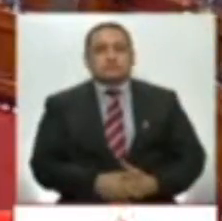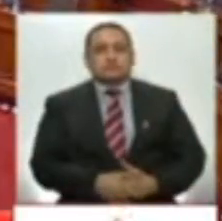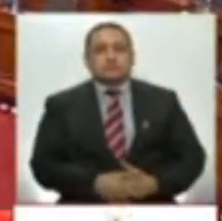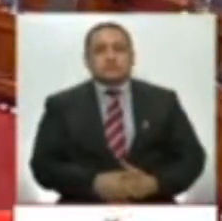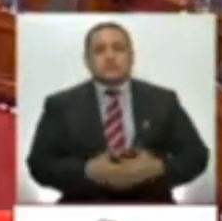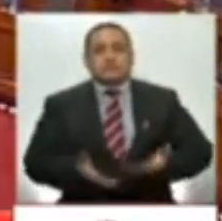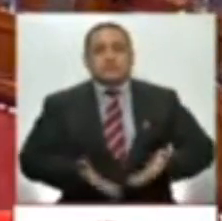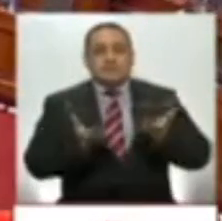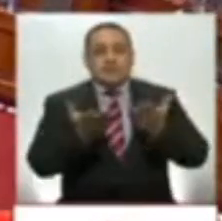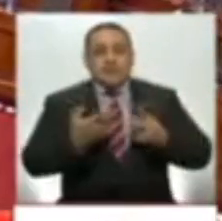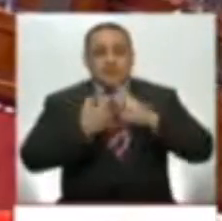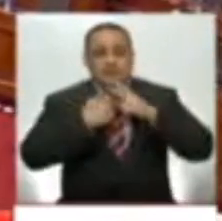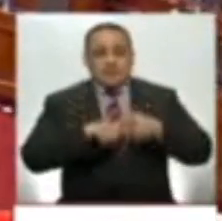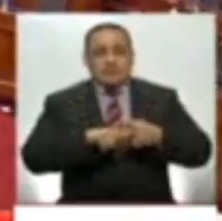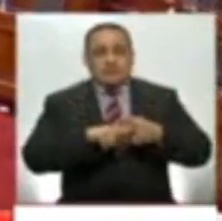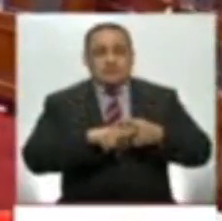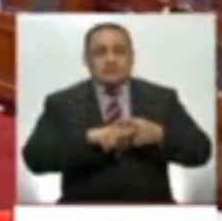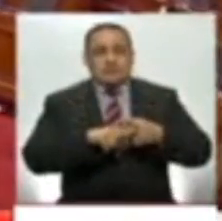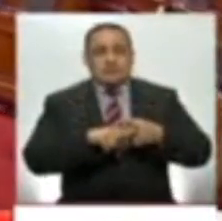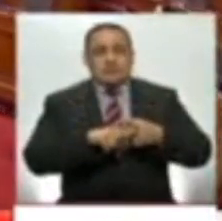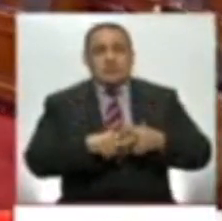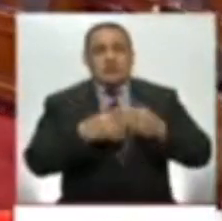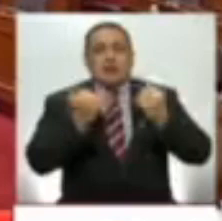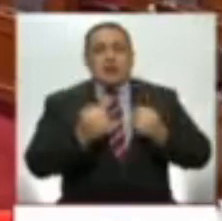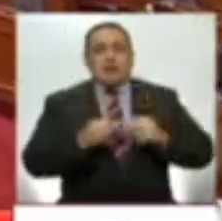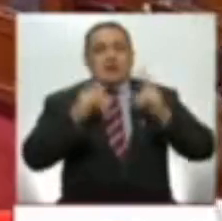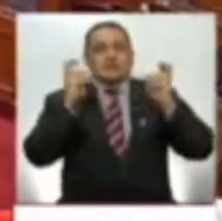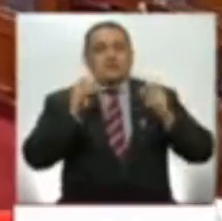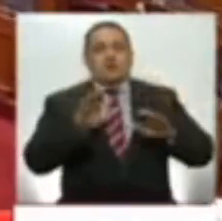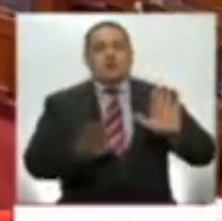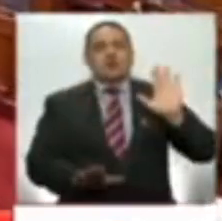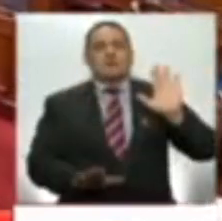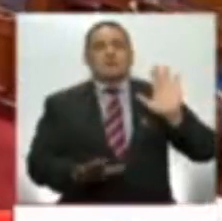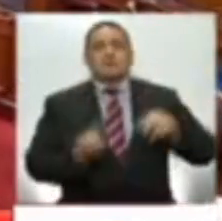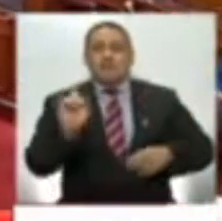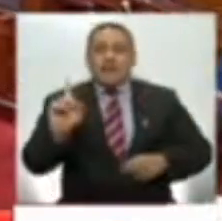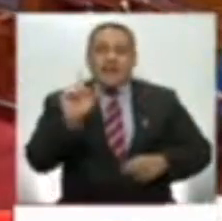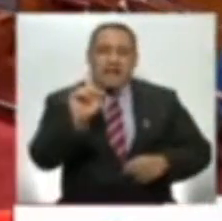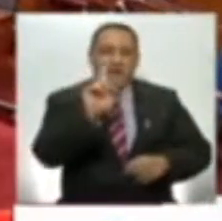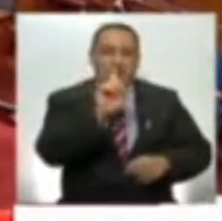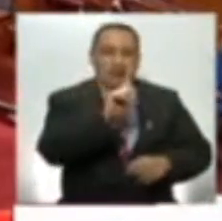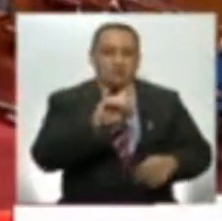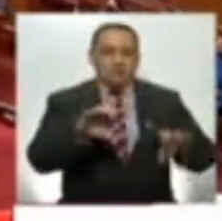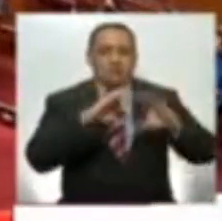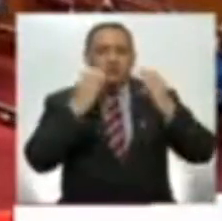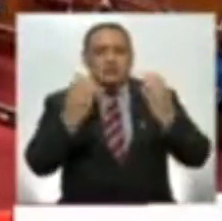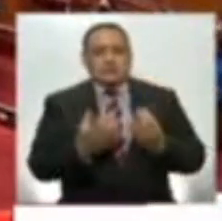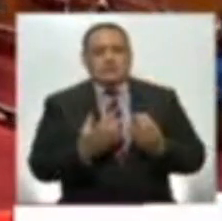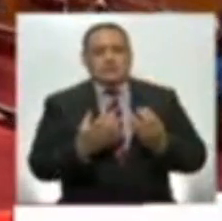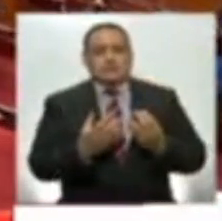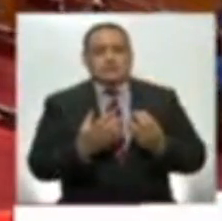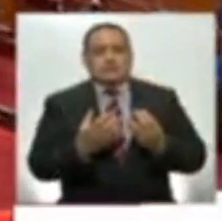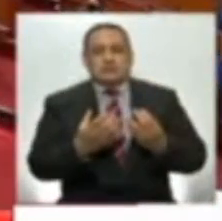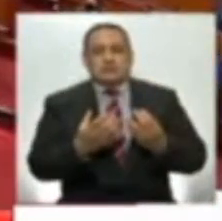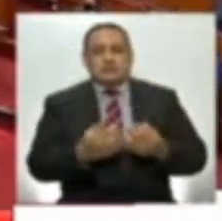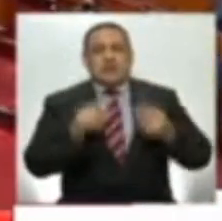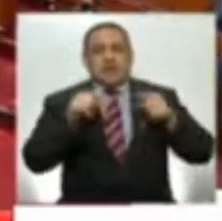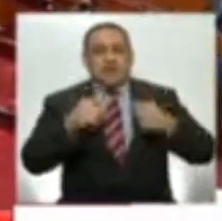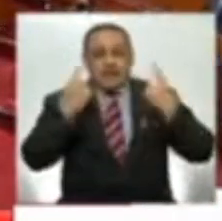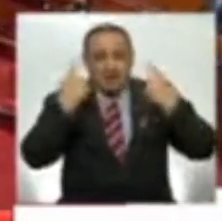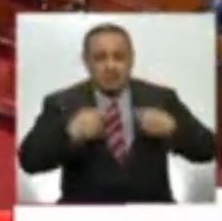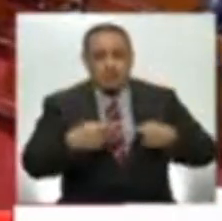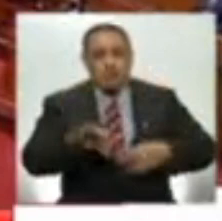Se va a dar inicio al acto de juramentación de los congresistas electos en